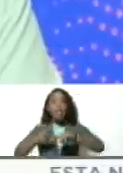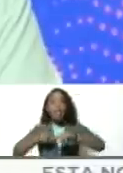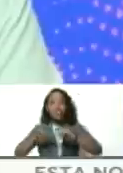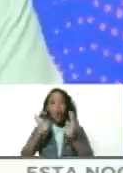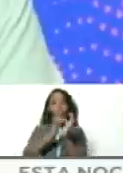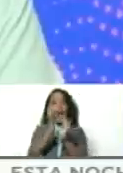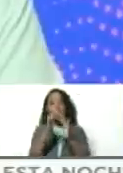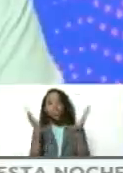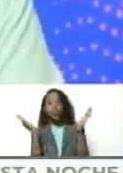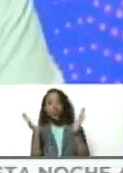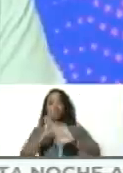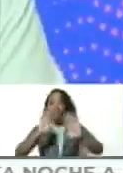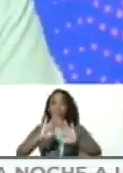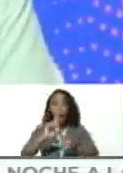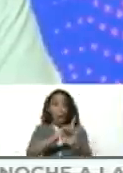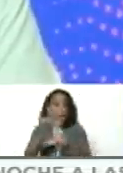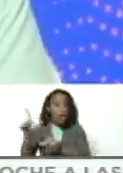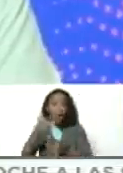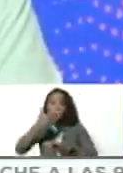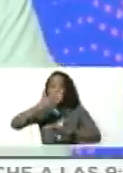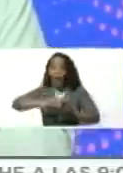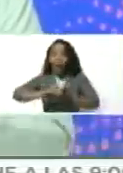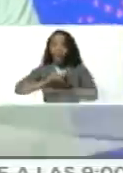le hicieron sus cartas al Niño Jesús?